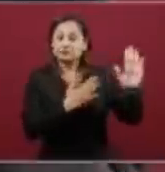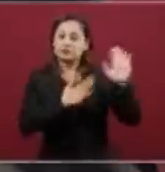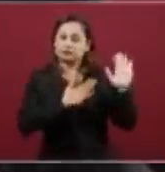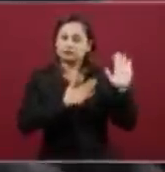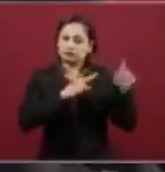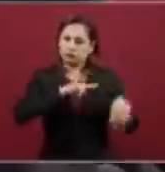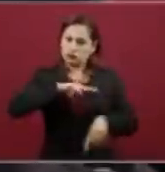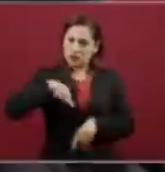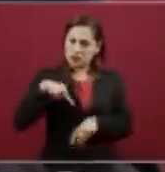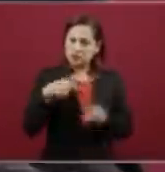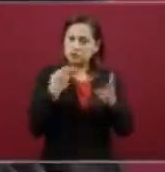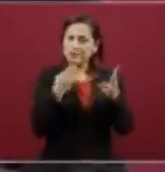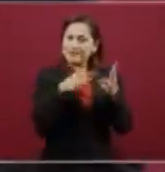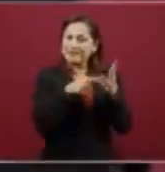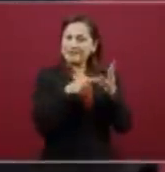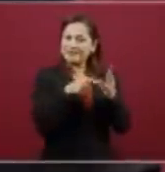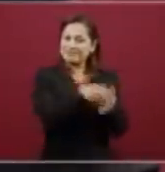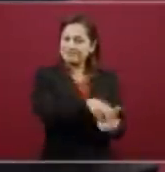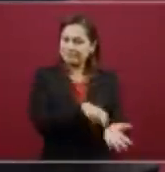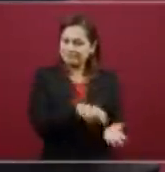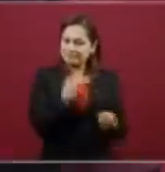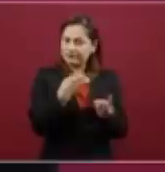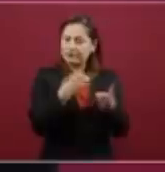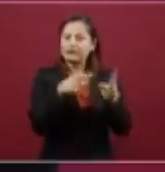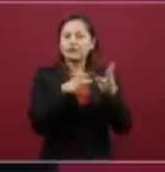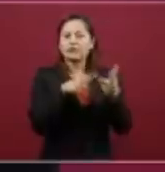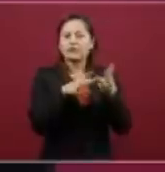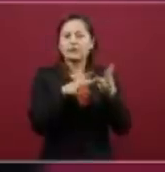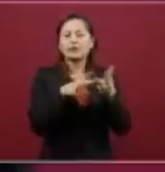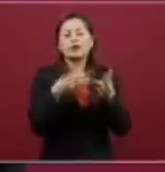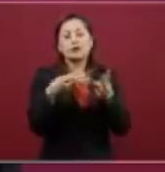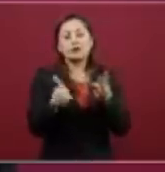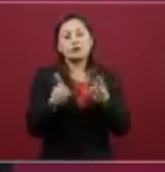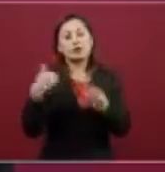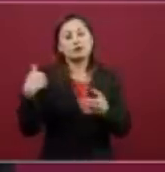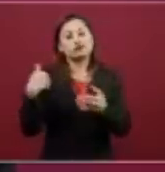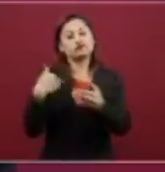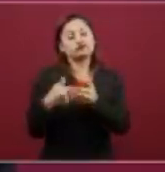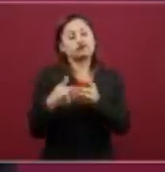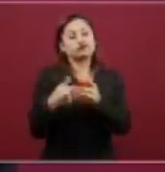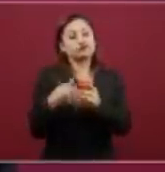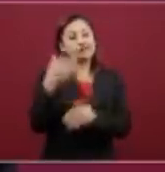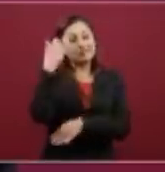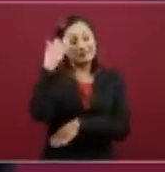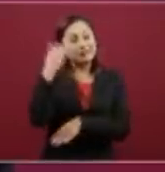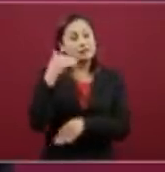Esto nos está llevando tiempo porque son acuerdos con los